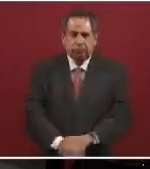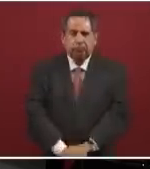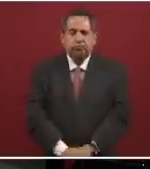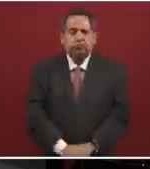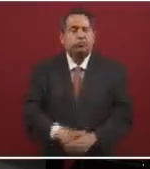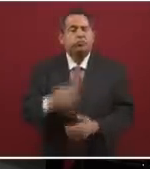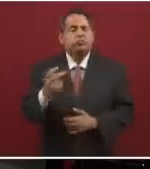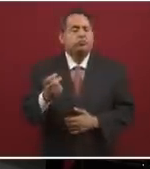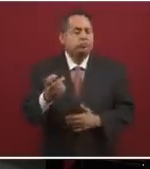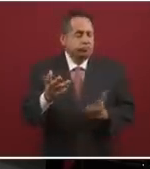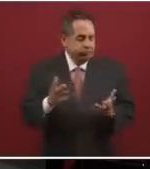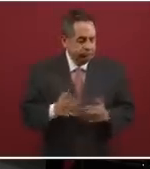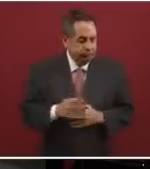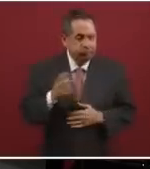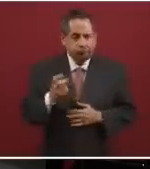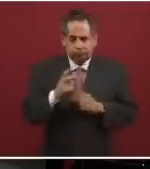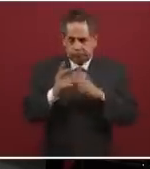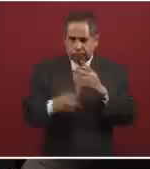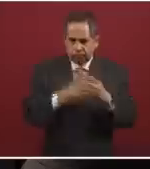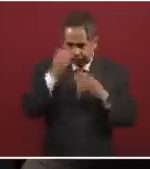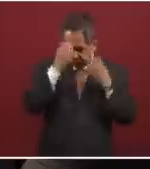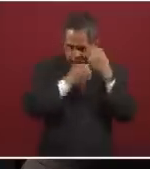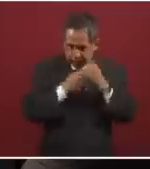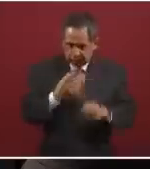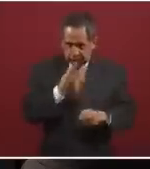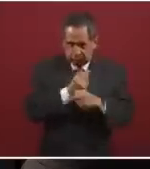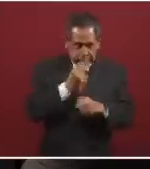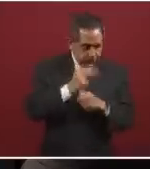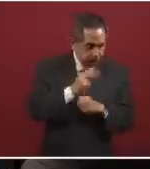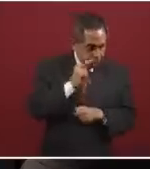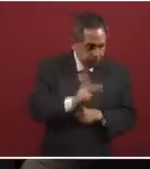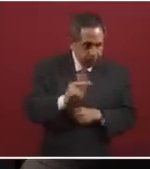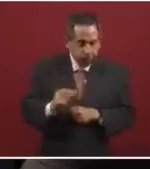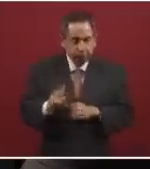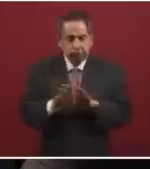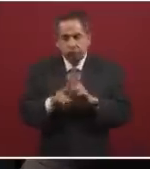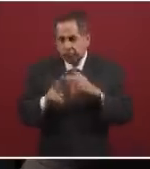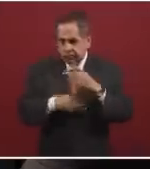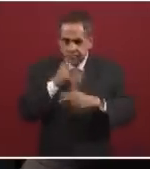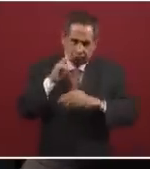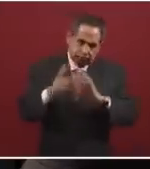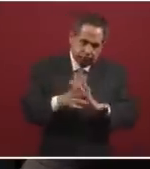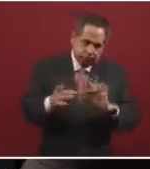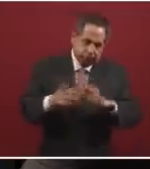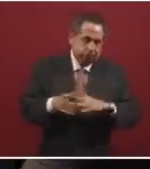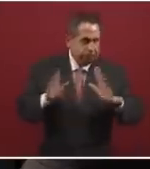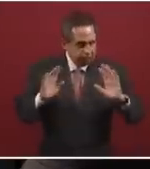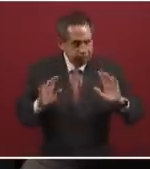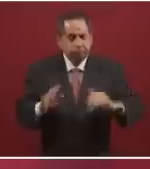Por eso se van a revisar esos casos. O sea,